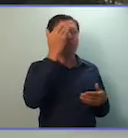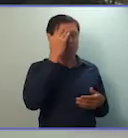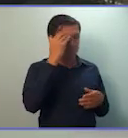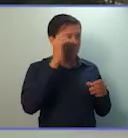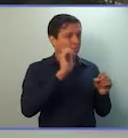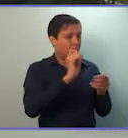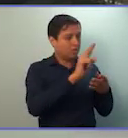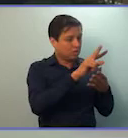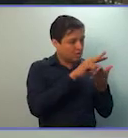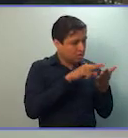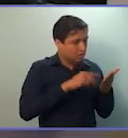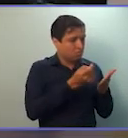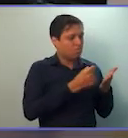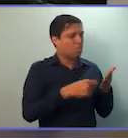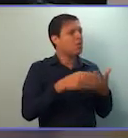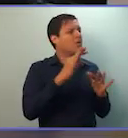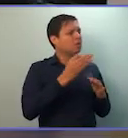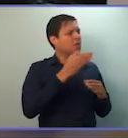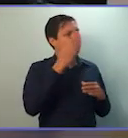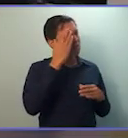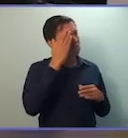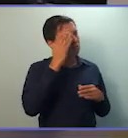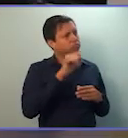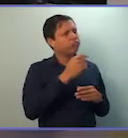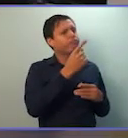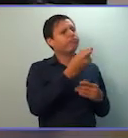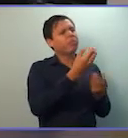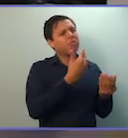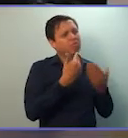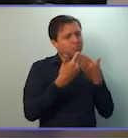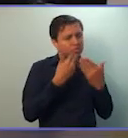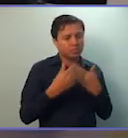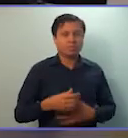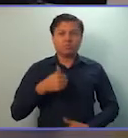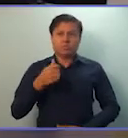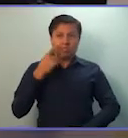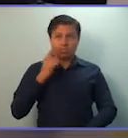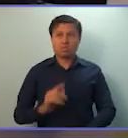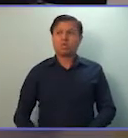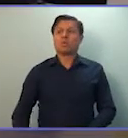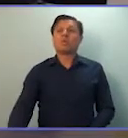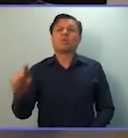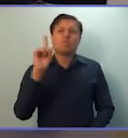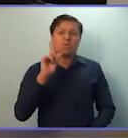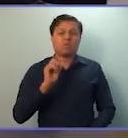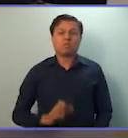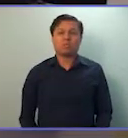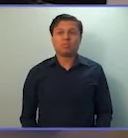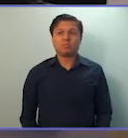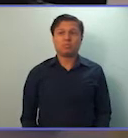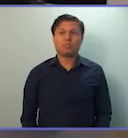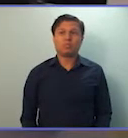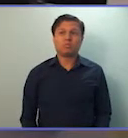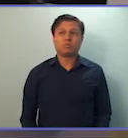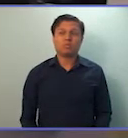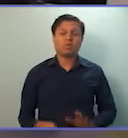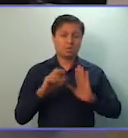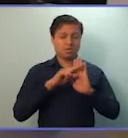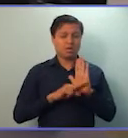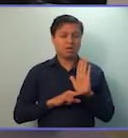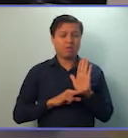pero hay otros requisitos que xavi aún más tus experiencias y si vas por ejemplo hay un requisito que es ese